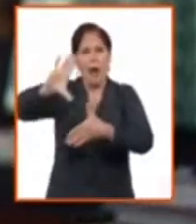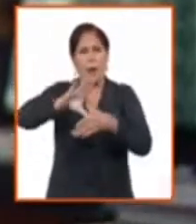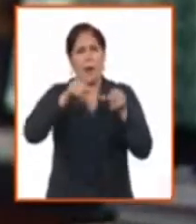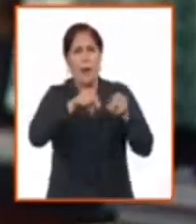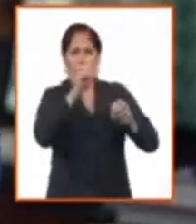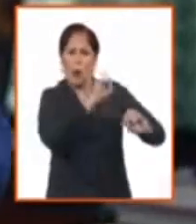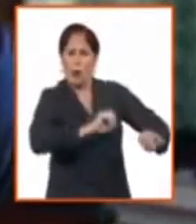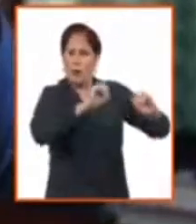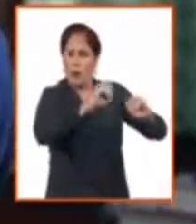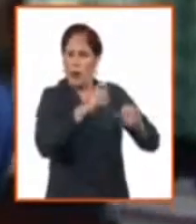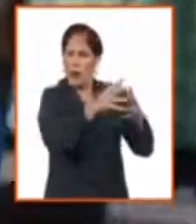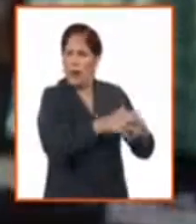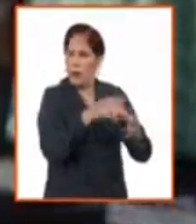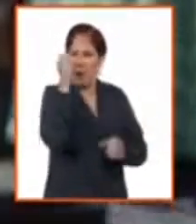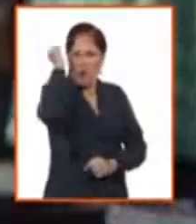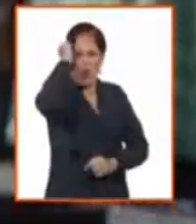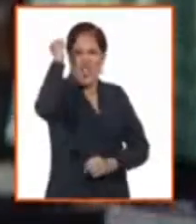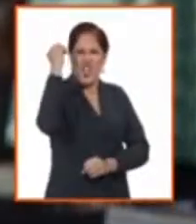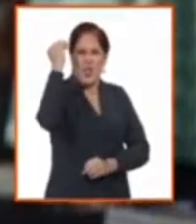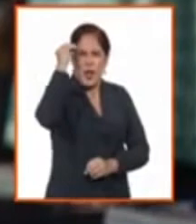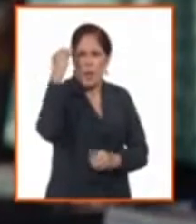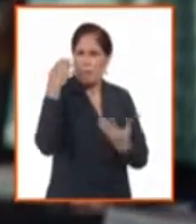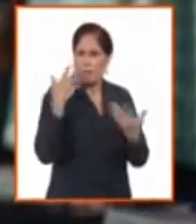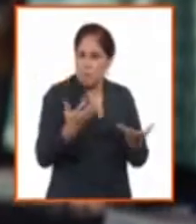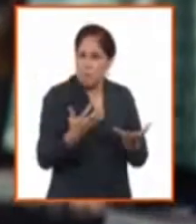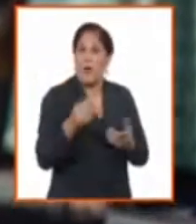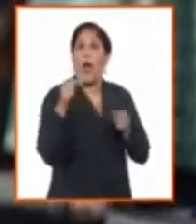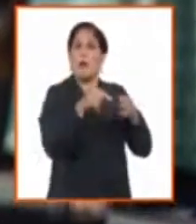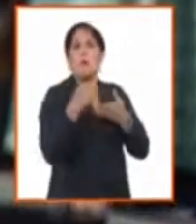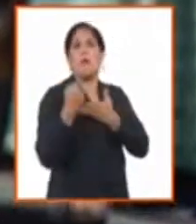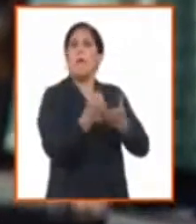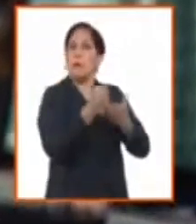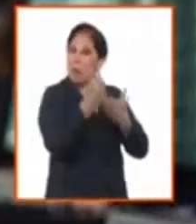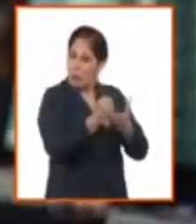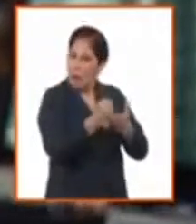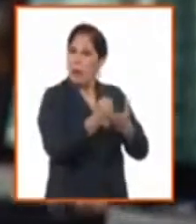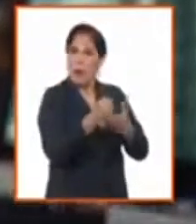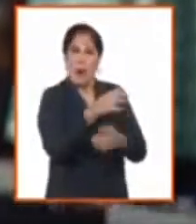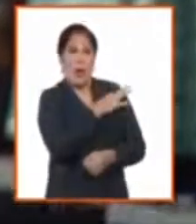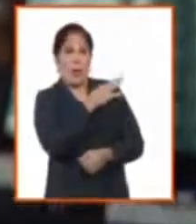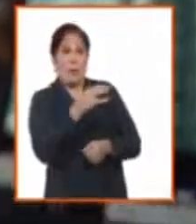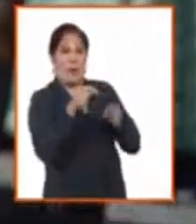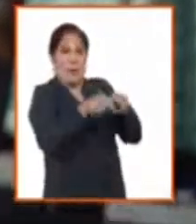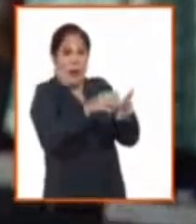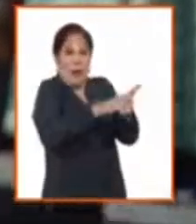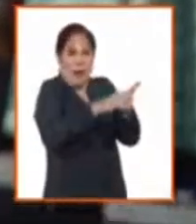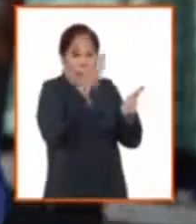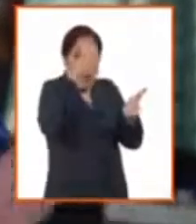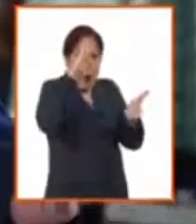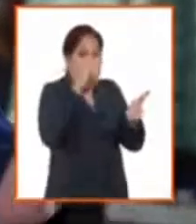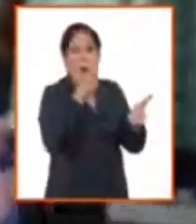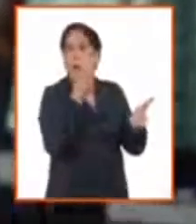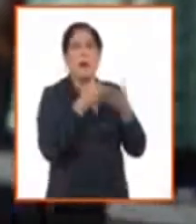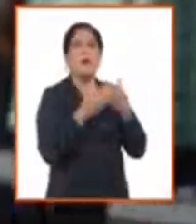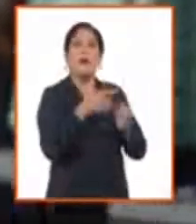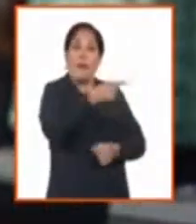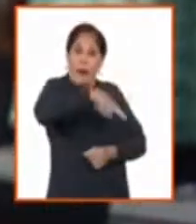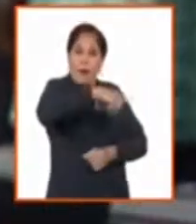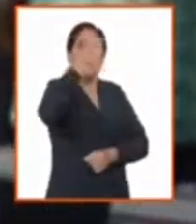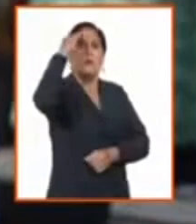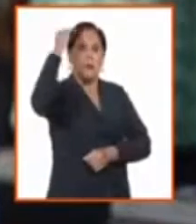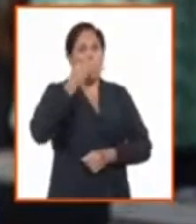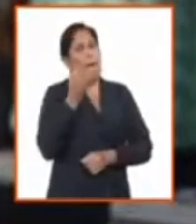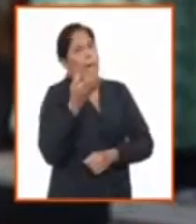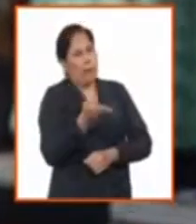pretendían la solidaridad se hizo presente también donde no fue invitada donde no la querían por eso les pido